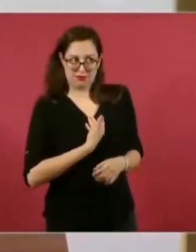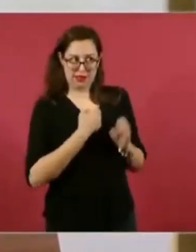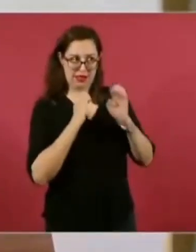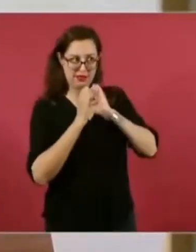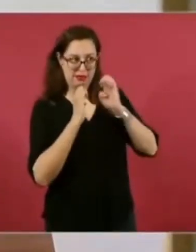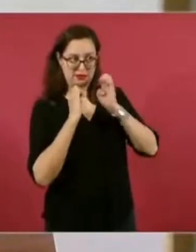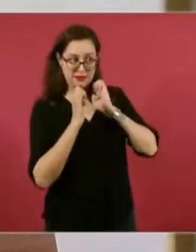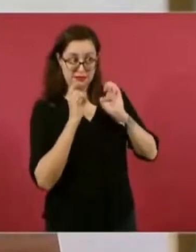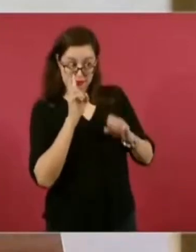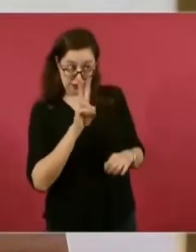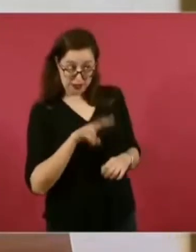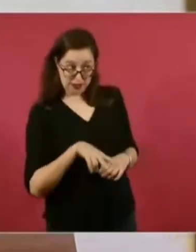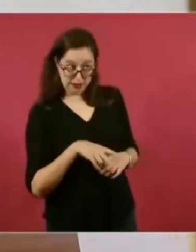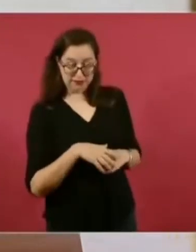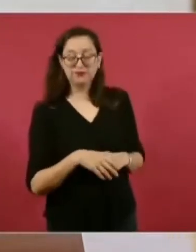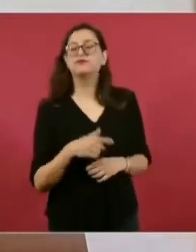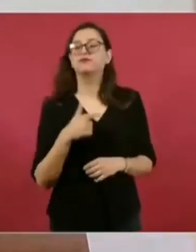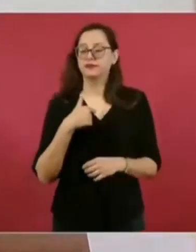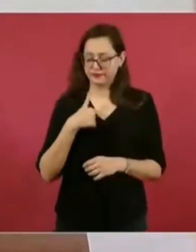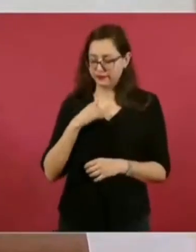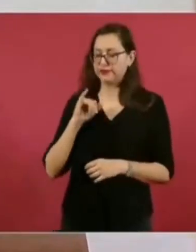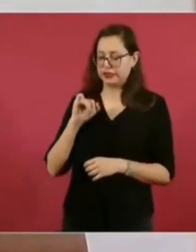Sí, licenciado, yo la pedí.